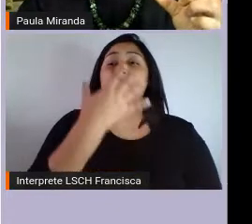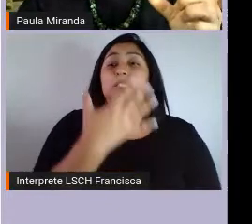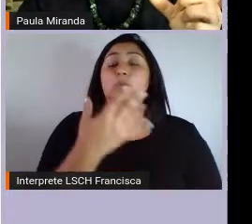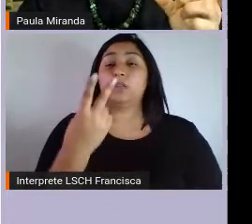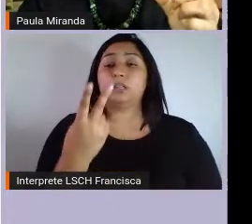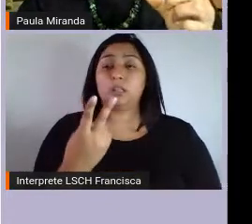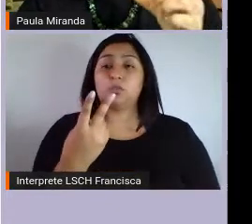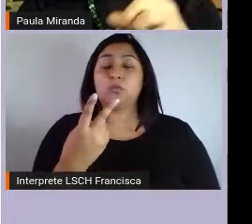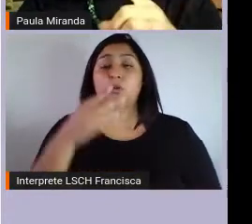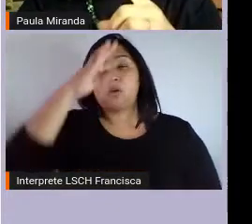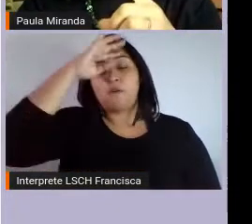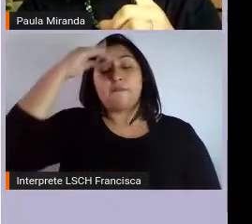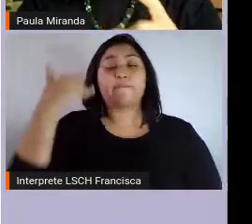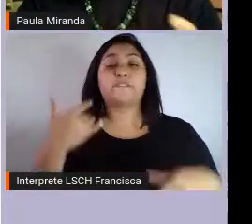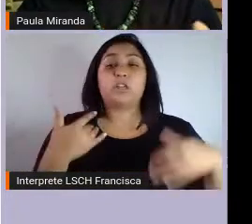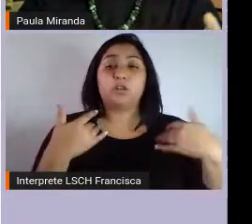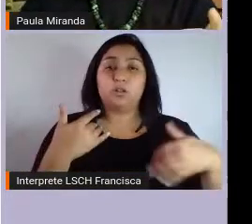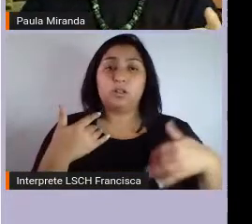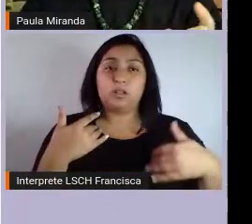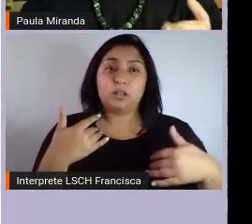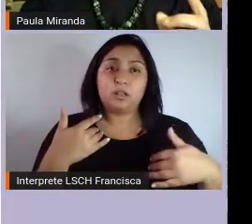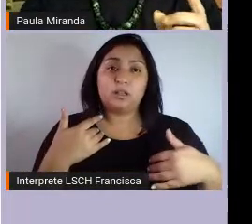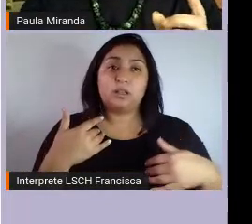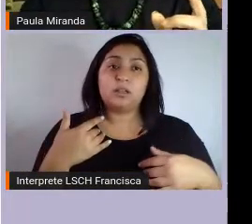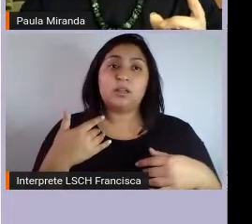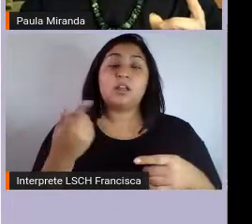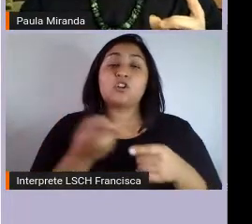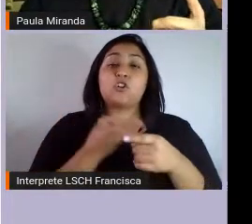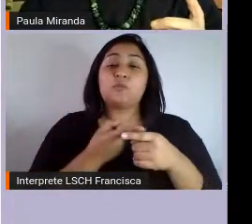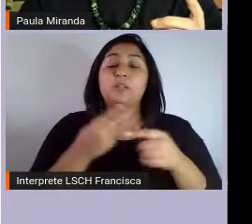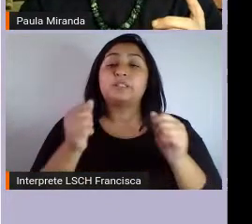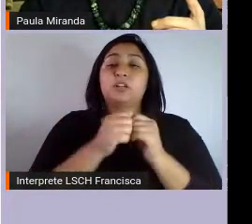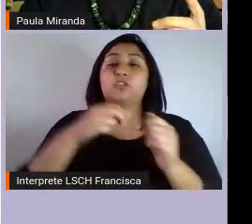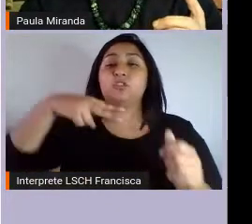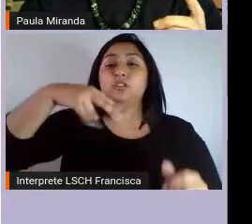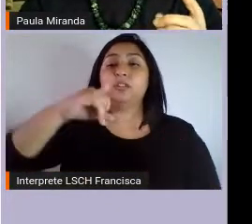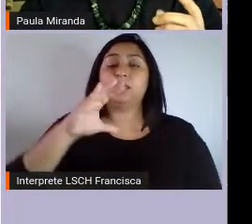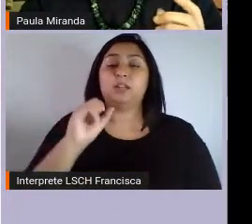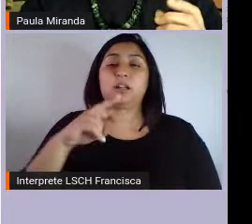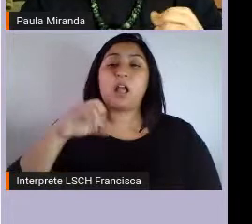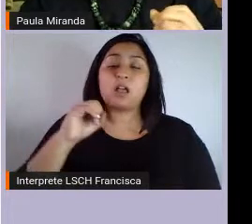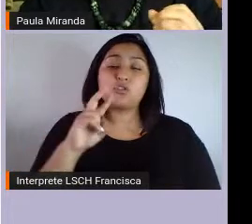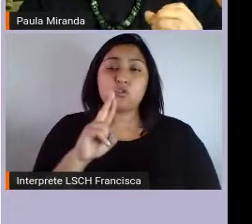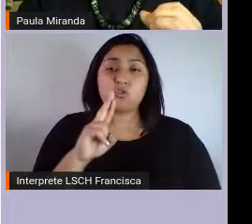Violeta Parra, de pronto, en conversaciones con Nicanor sobre todo, descubre que